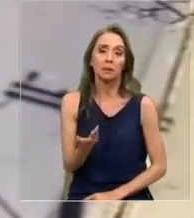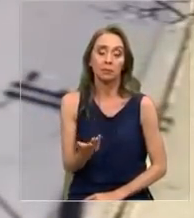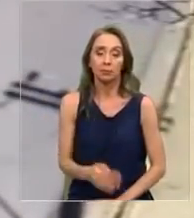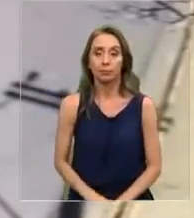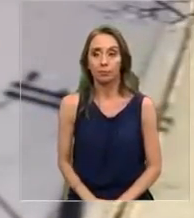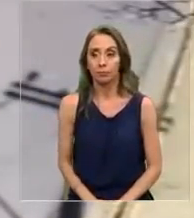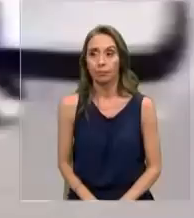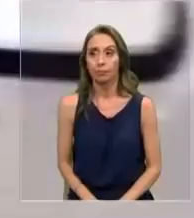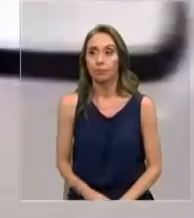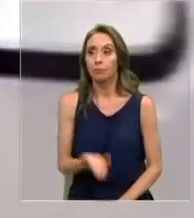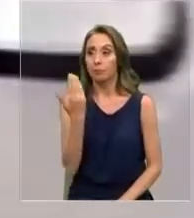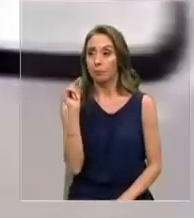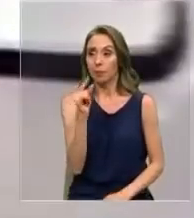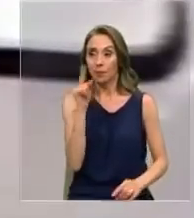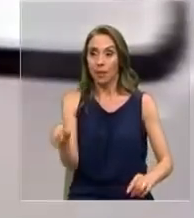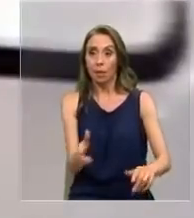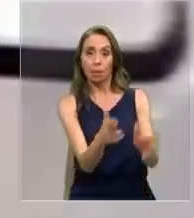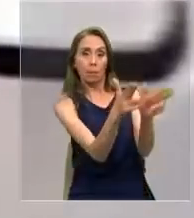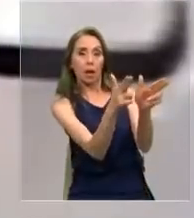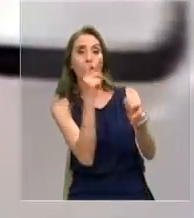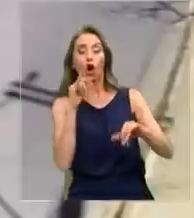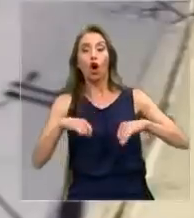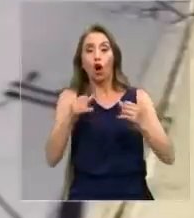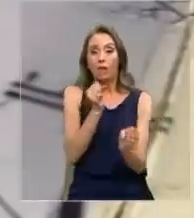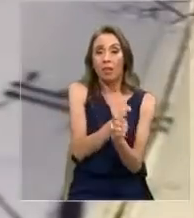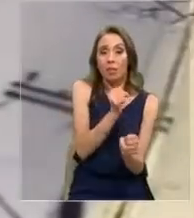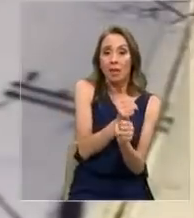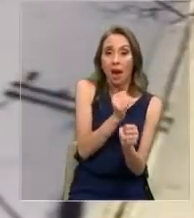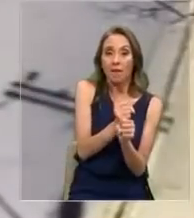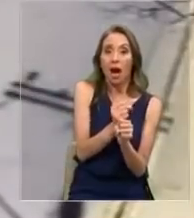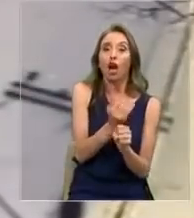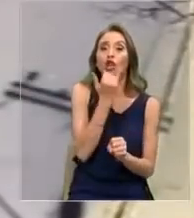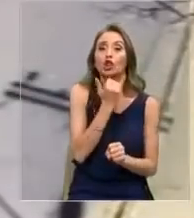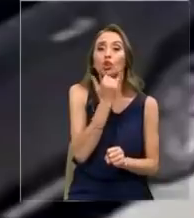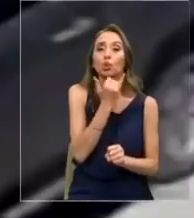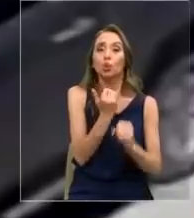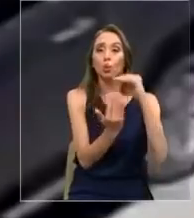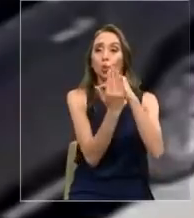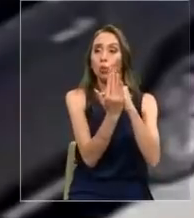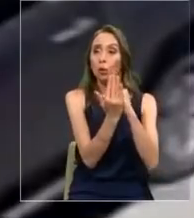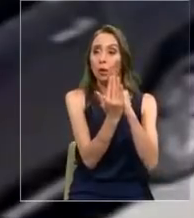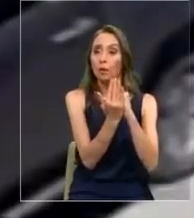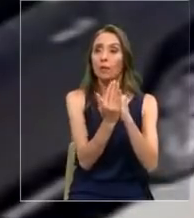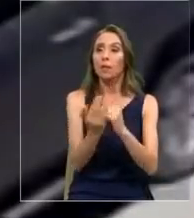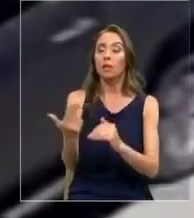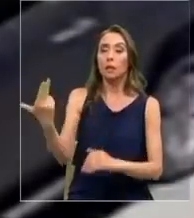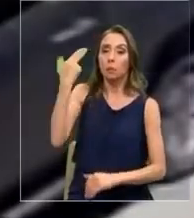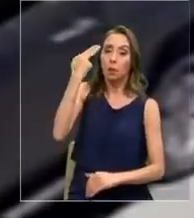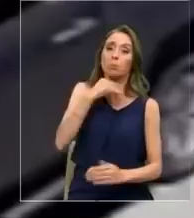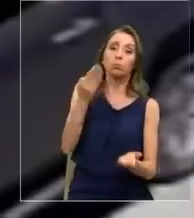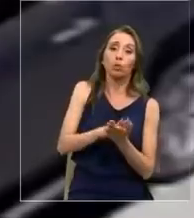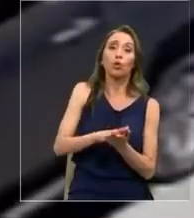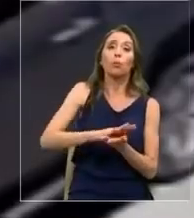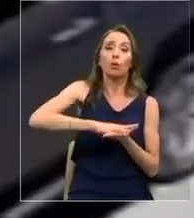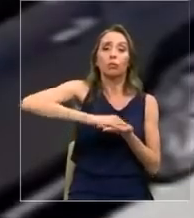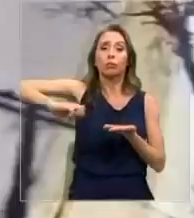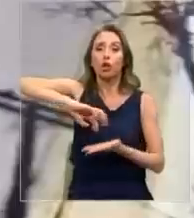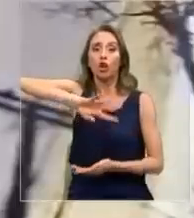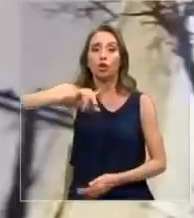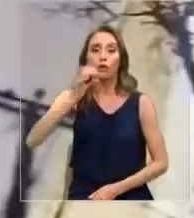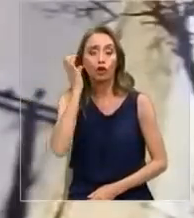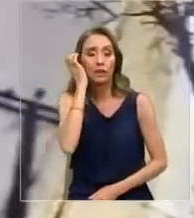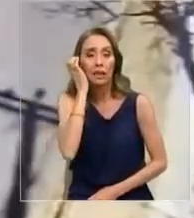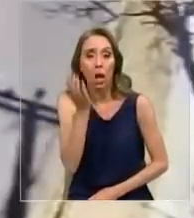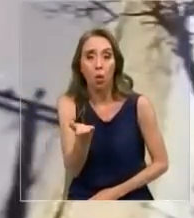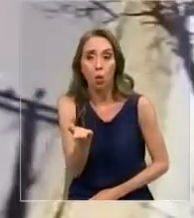delincuentes. El último de estos casos, un joven trabajador y youtuber que fue asesinado para robarle su teléfono celular. Se